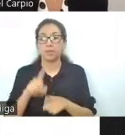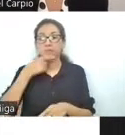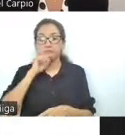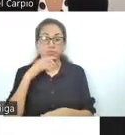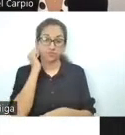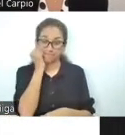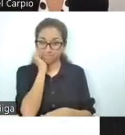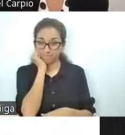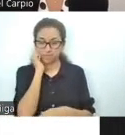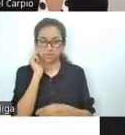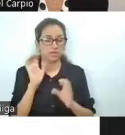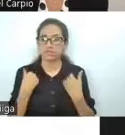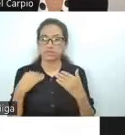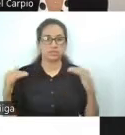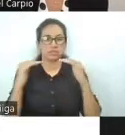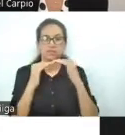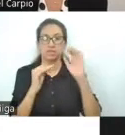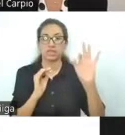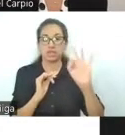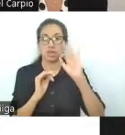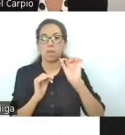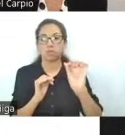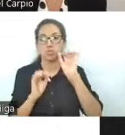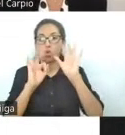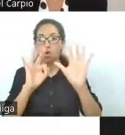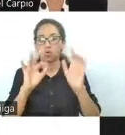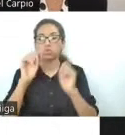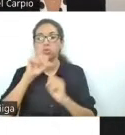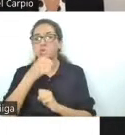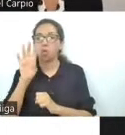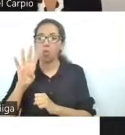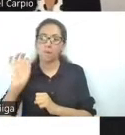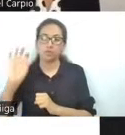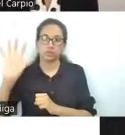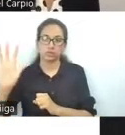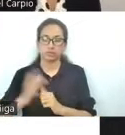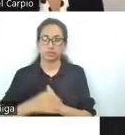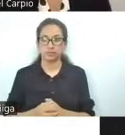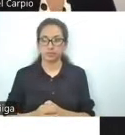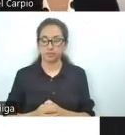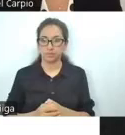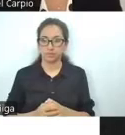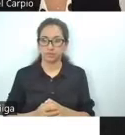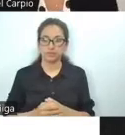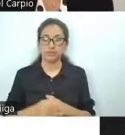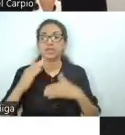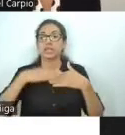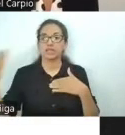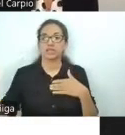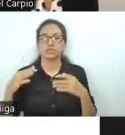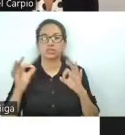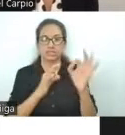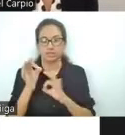menstruantes se debería mantener entre 3.8 y 4.5. Así que más adelante vamos a ver otras